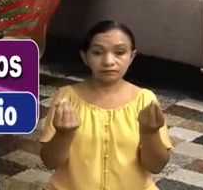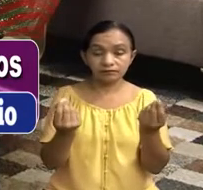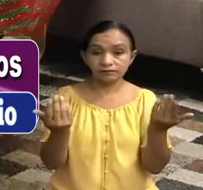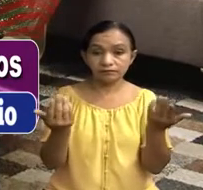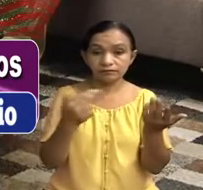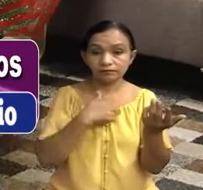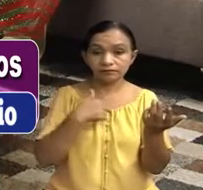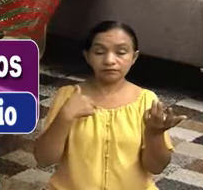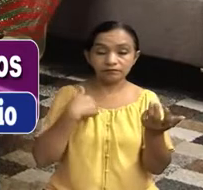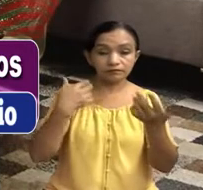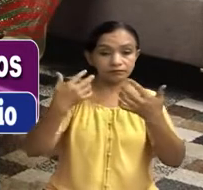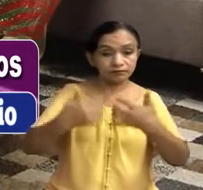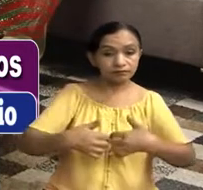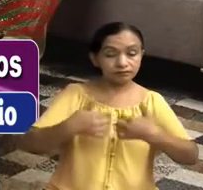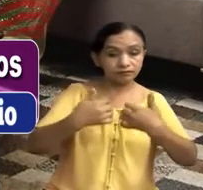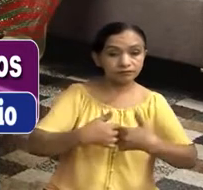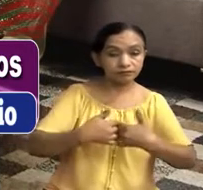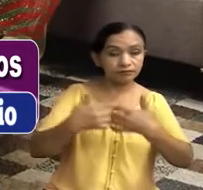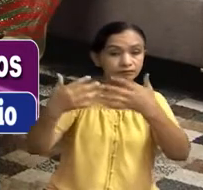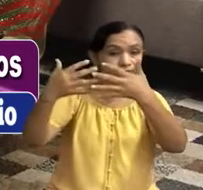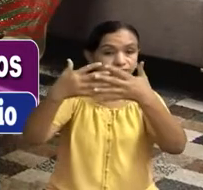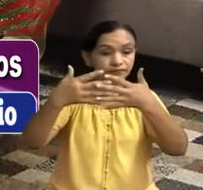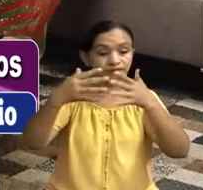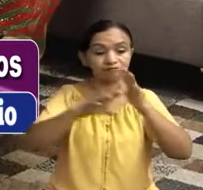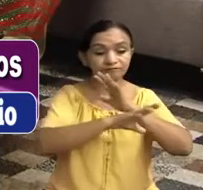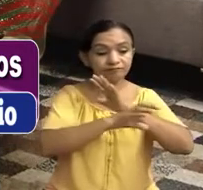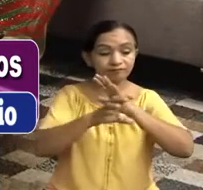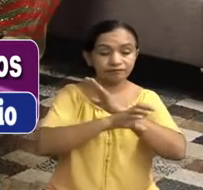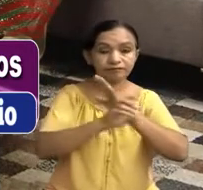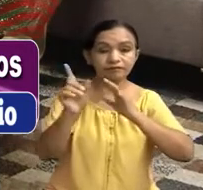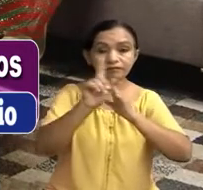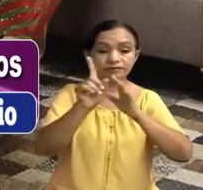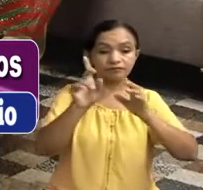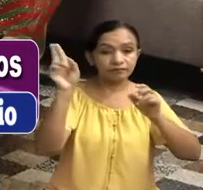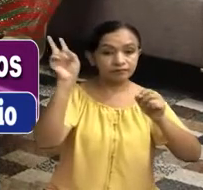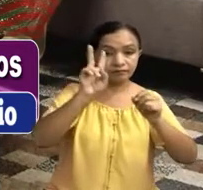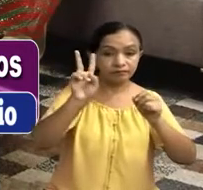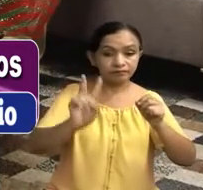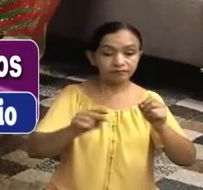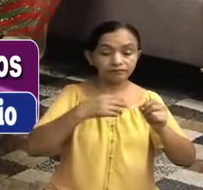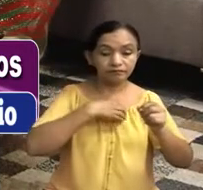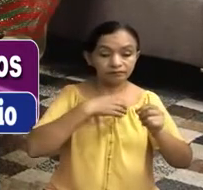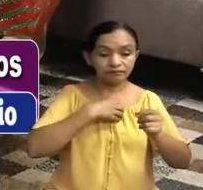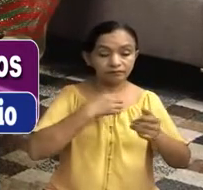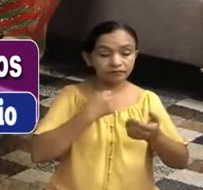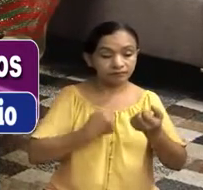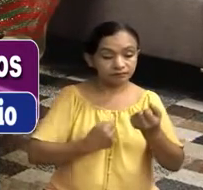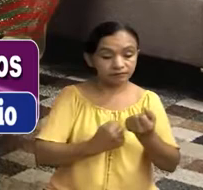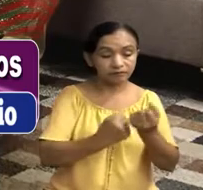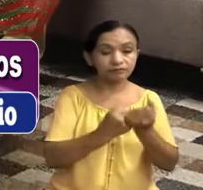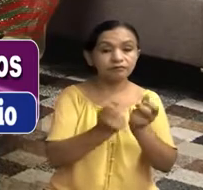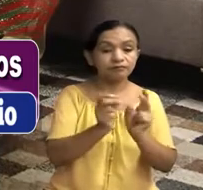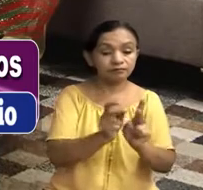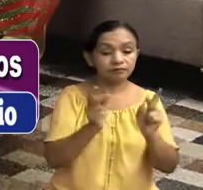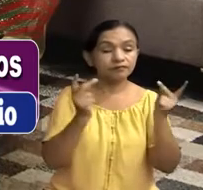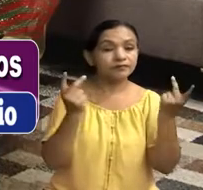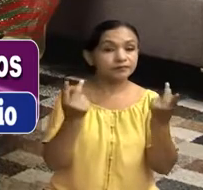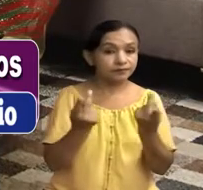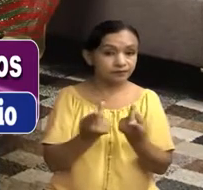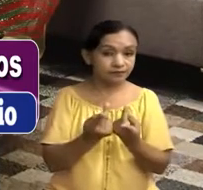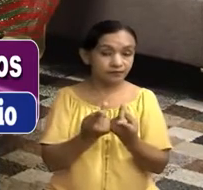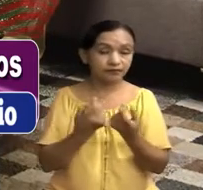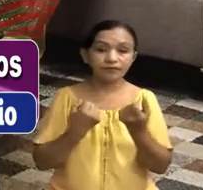que lo saquee la empresa extranjera gringa, sino para que los venezolanos lo exploten en su beneficio y cooperando,